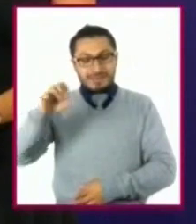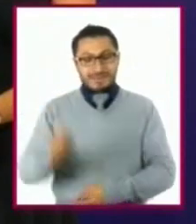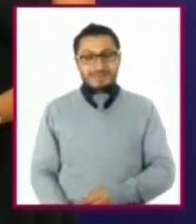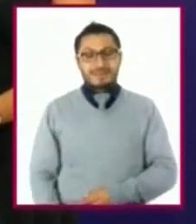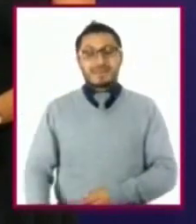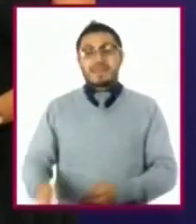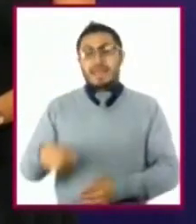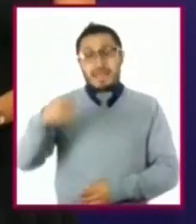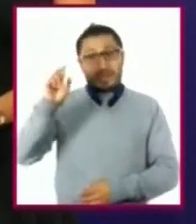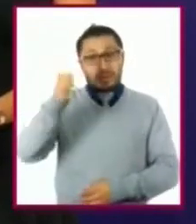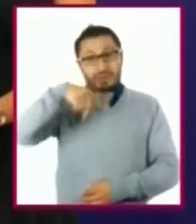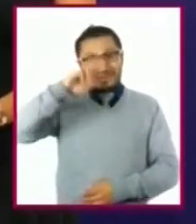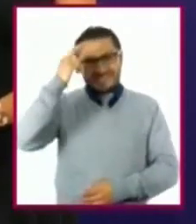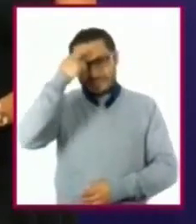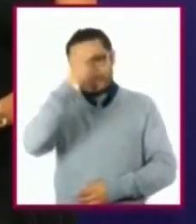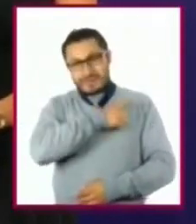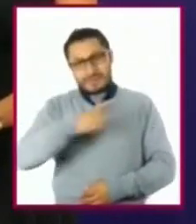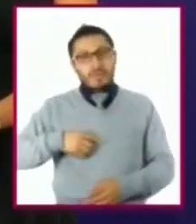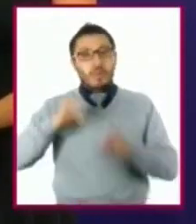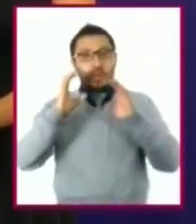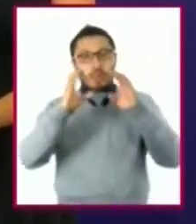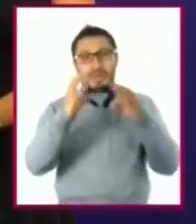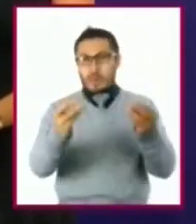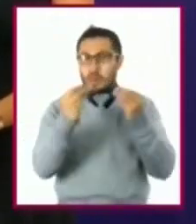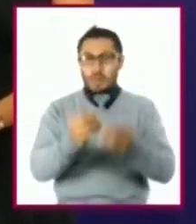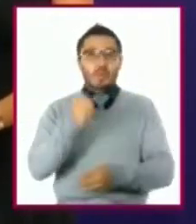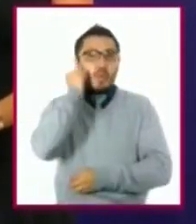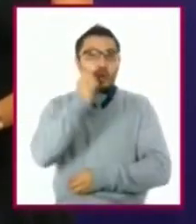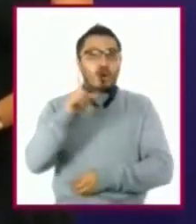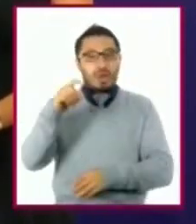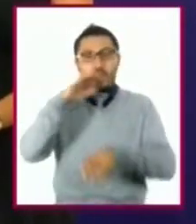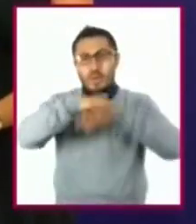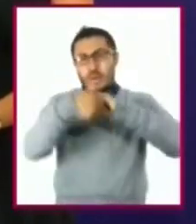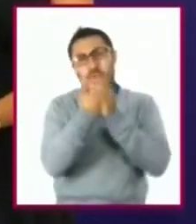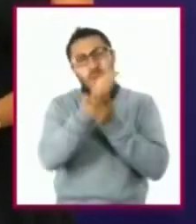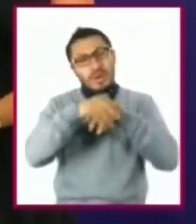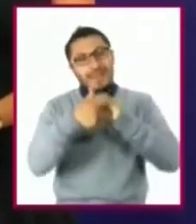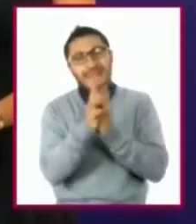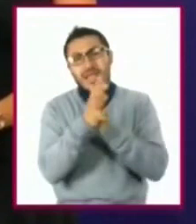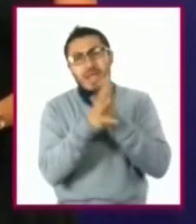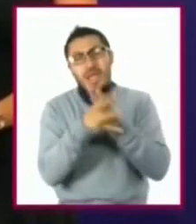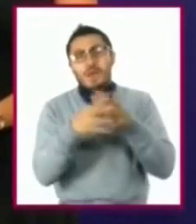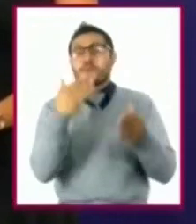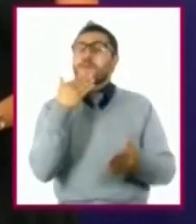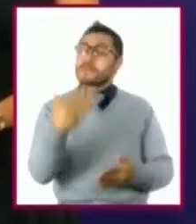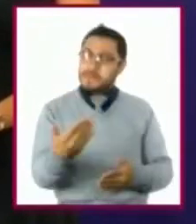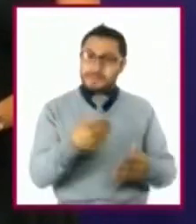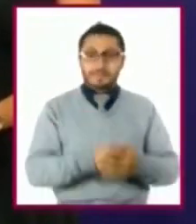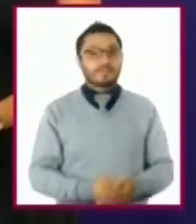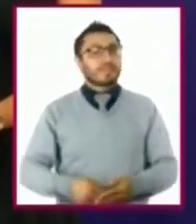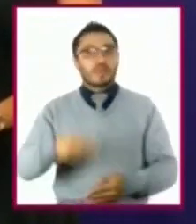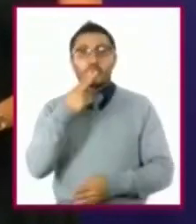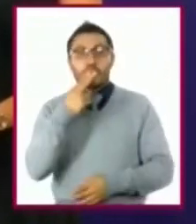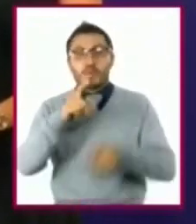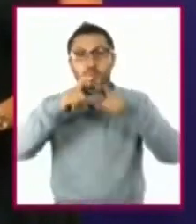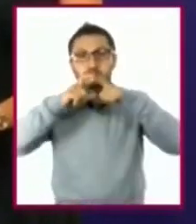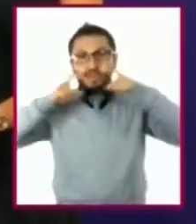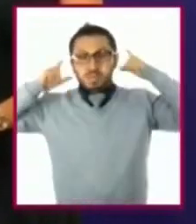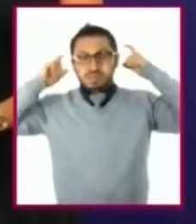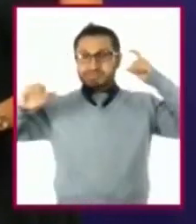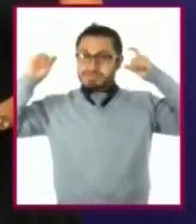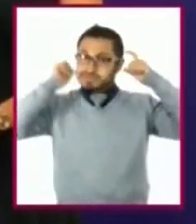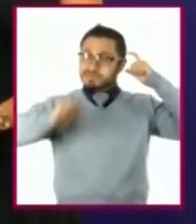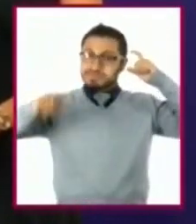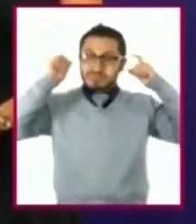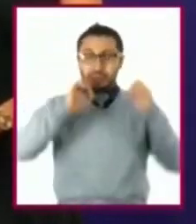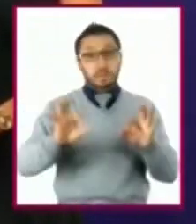que debemos seguir cuidándonos lavando frecuentemente nuestras manos con agua y abundante jabón, utilizando el cubrebocas